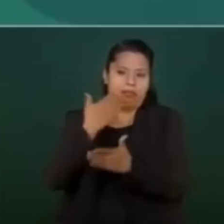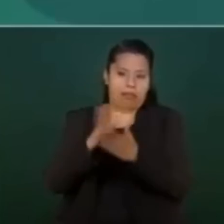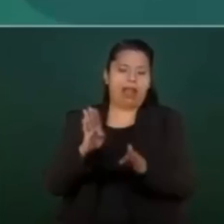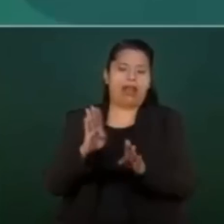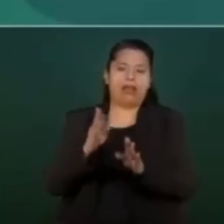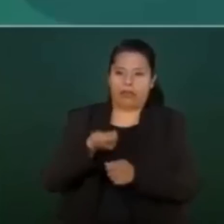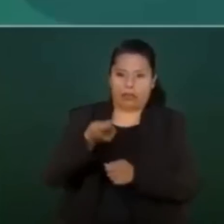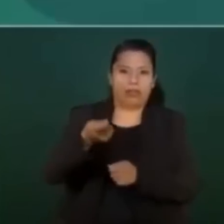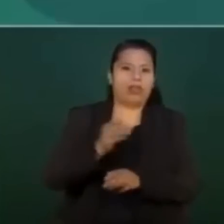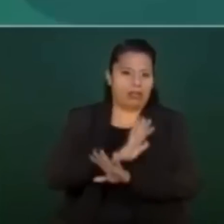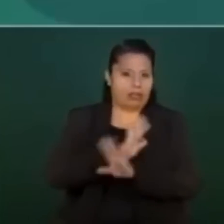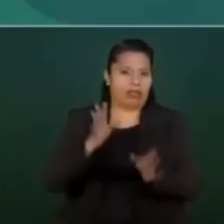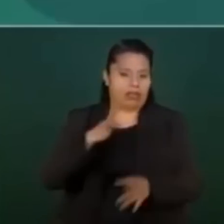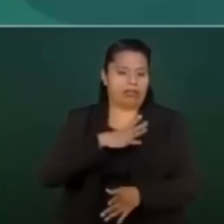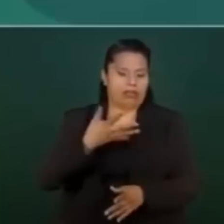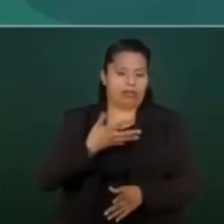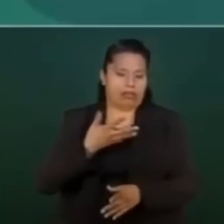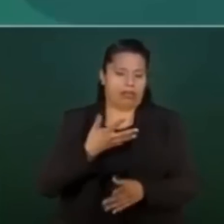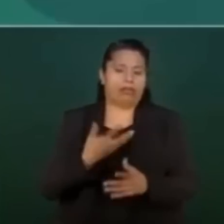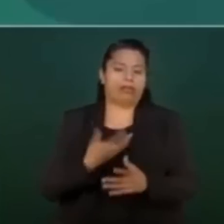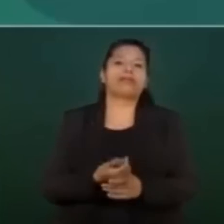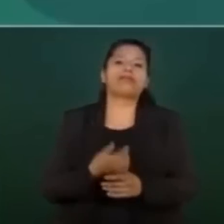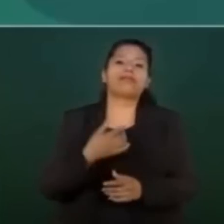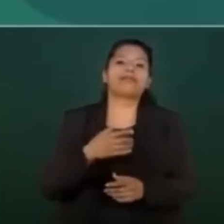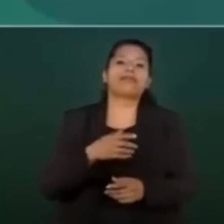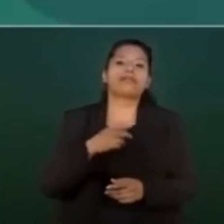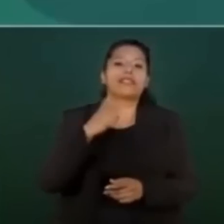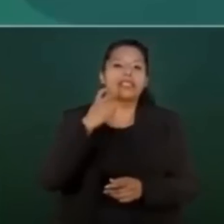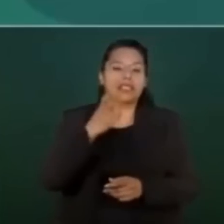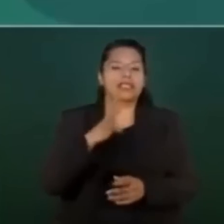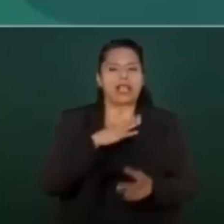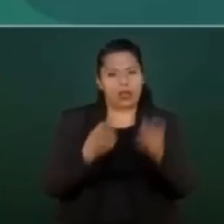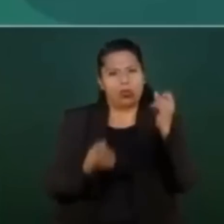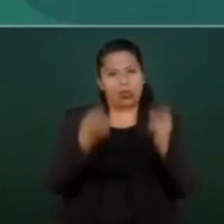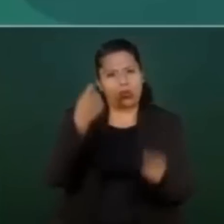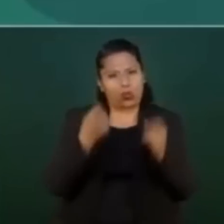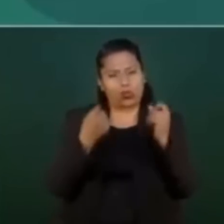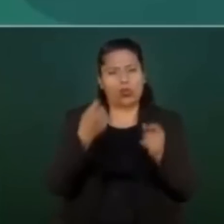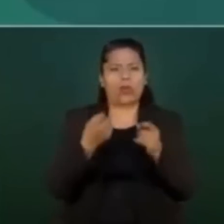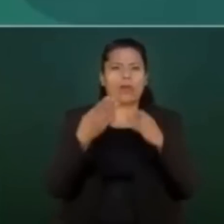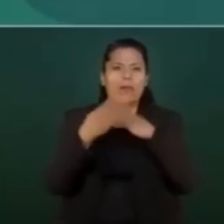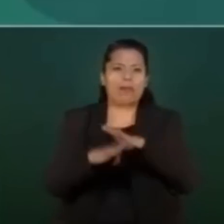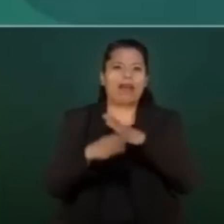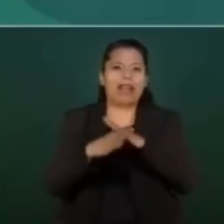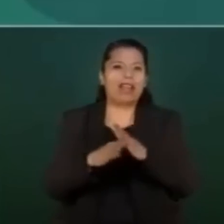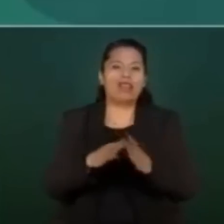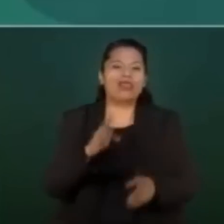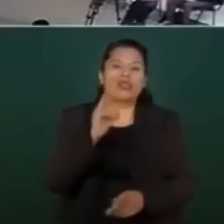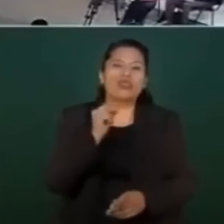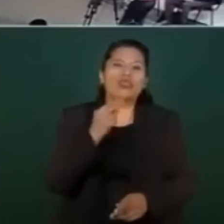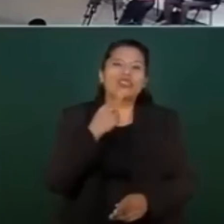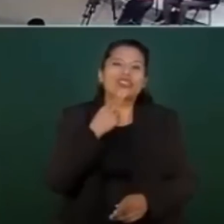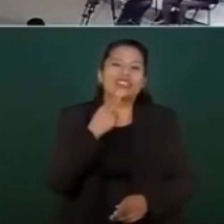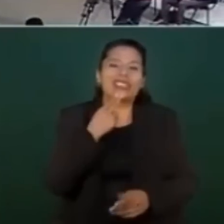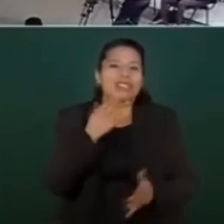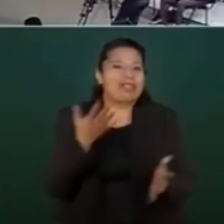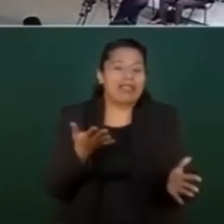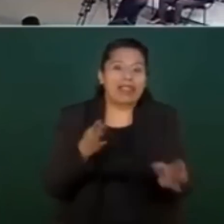en el caso de algunas sucursales del Banco del Bienestar, pues no funcionó el sistema.